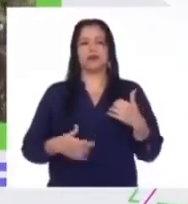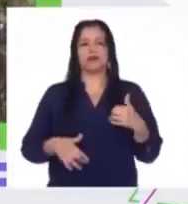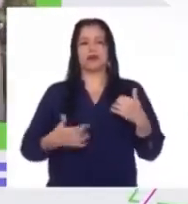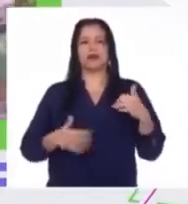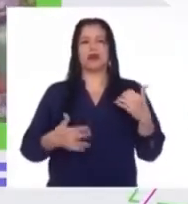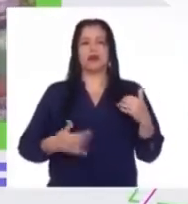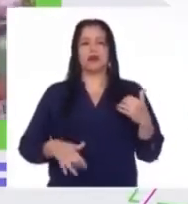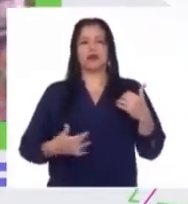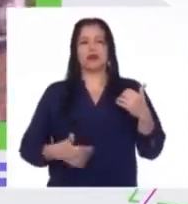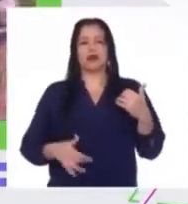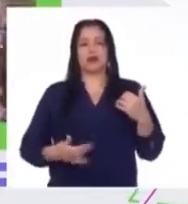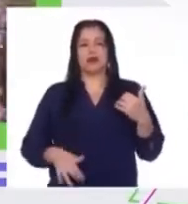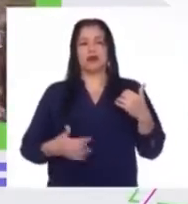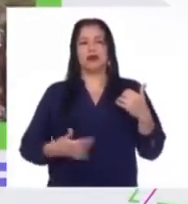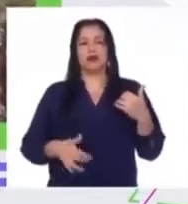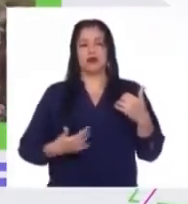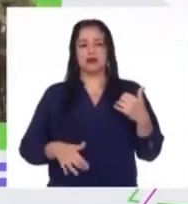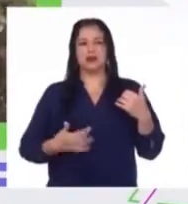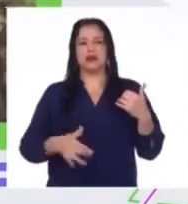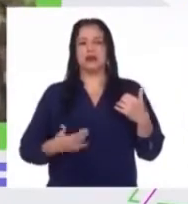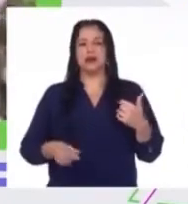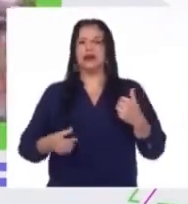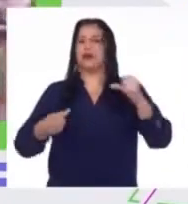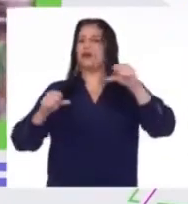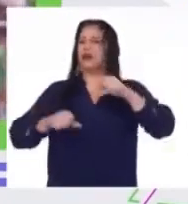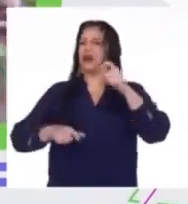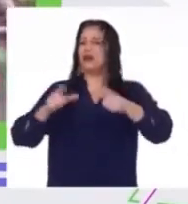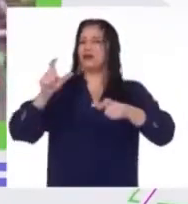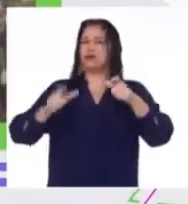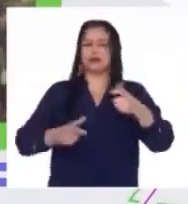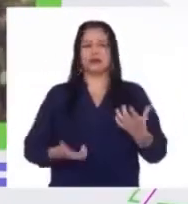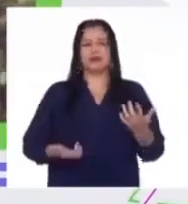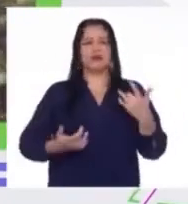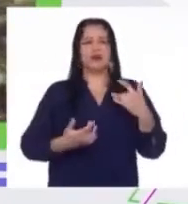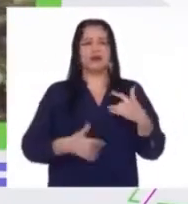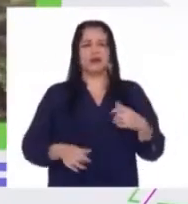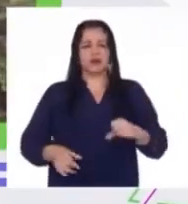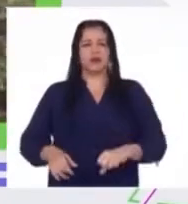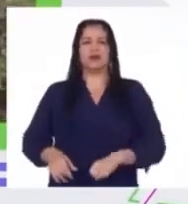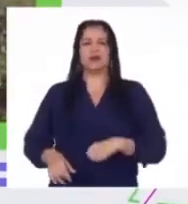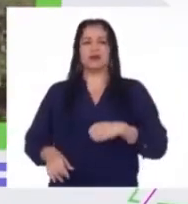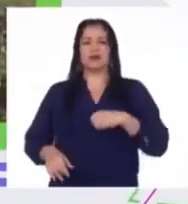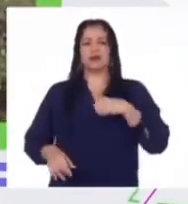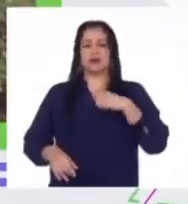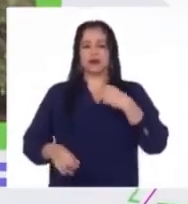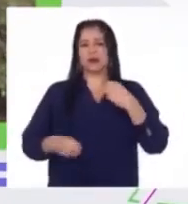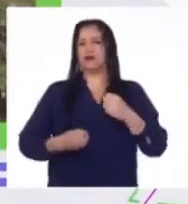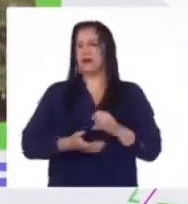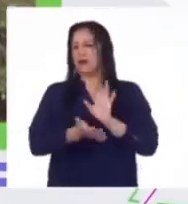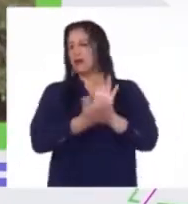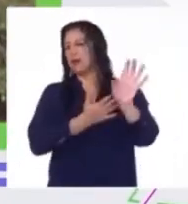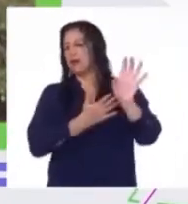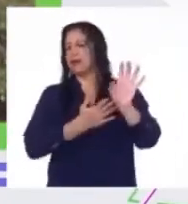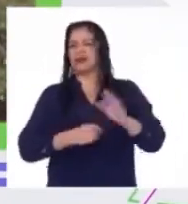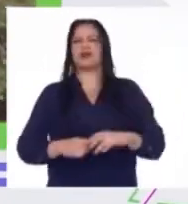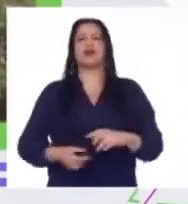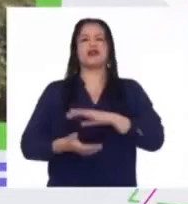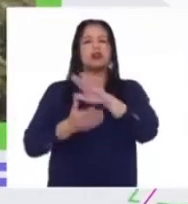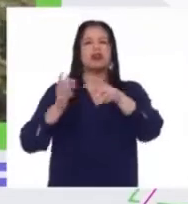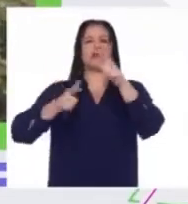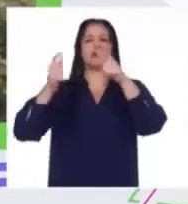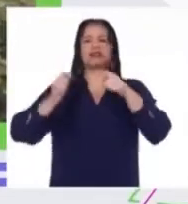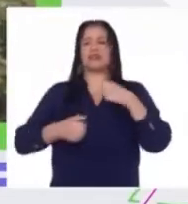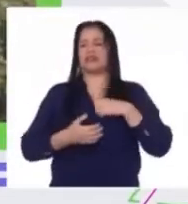Así soy la mala hierba, todo mundo se desprecia, todo el